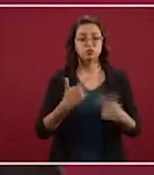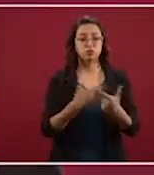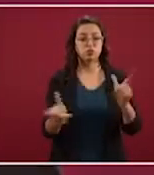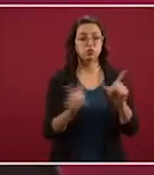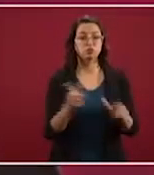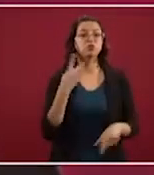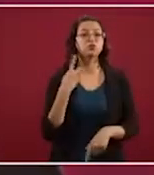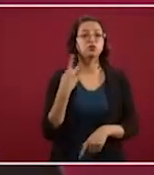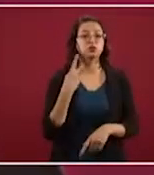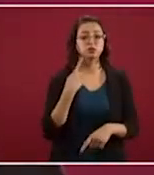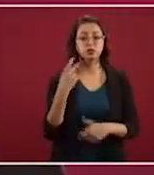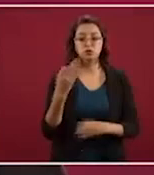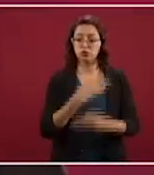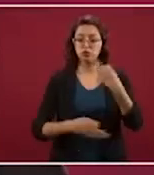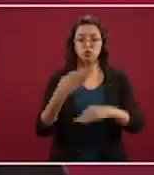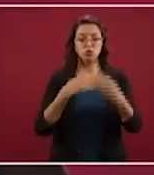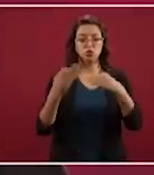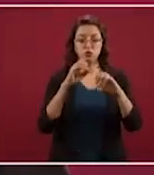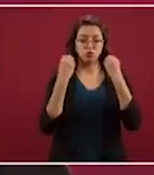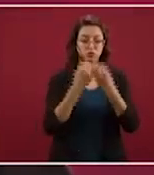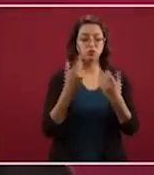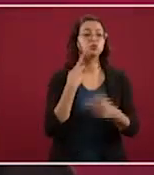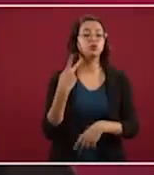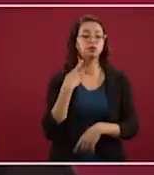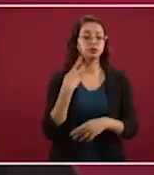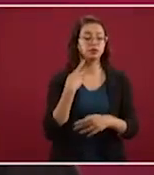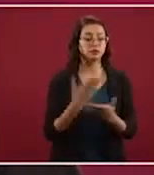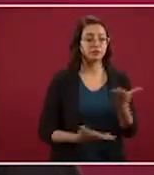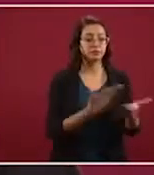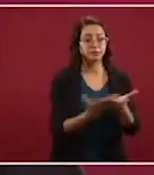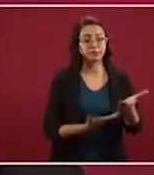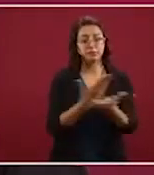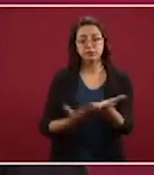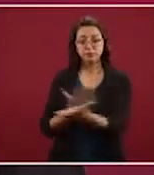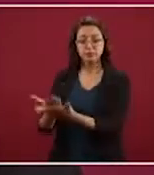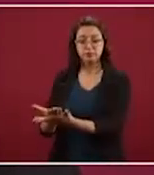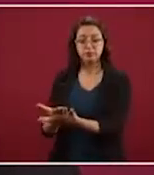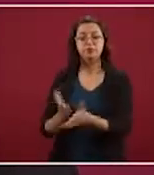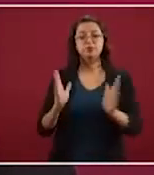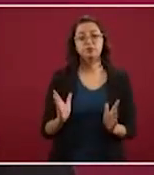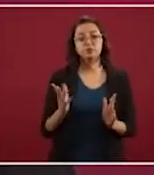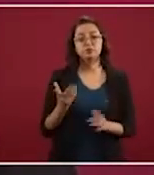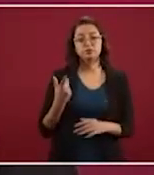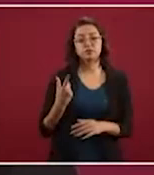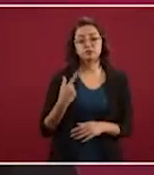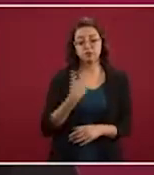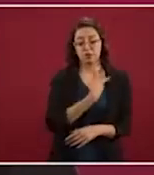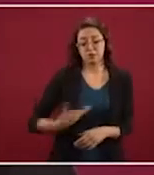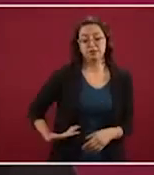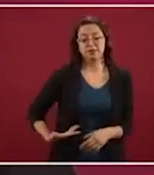fuerzas políticas, de todas las organizaciones políticas, lo que nosotros, el